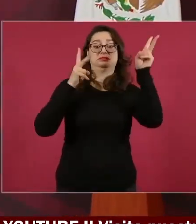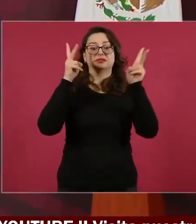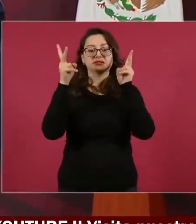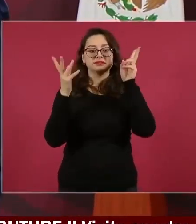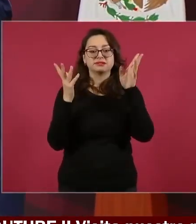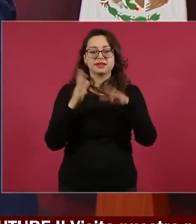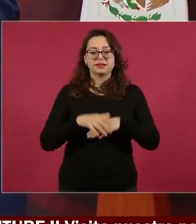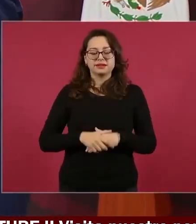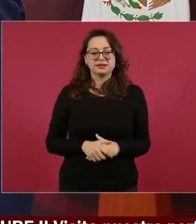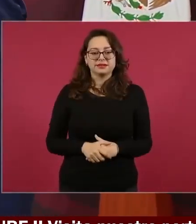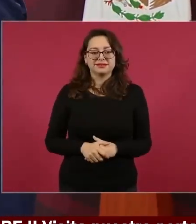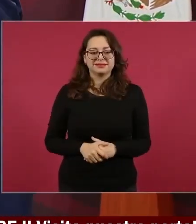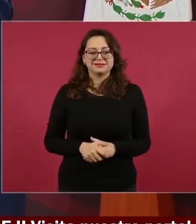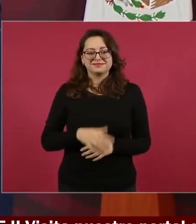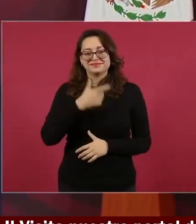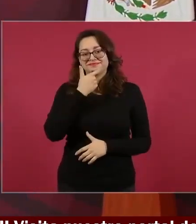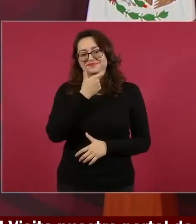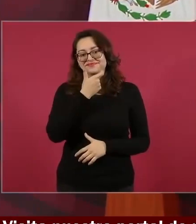ya.